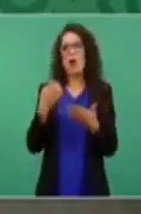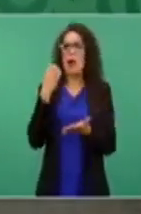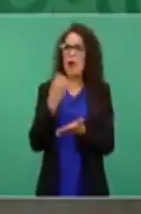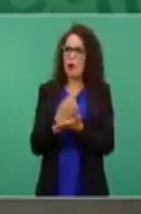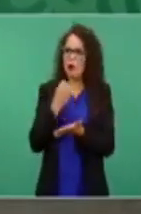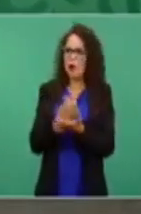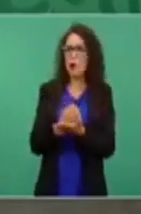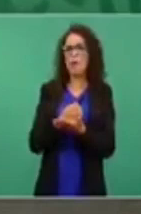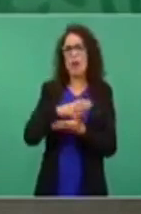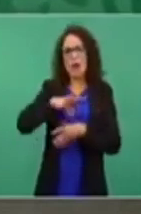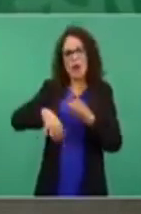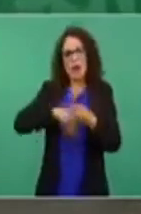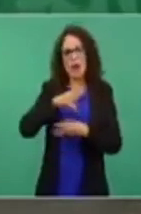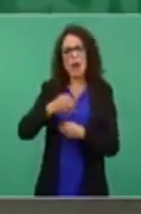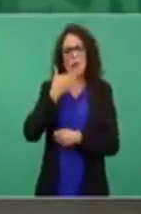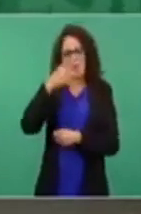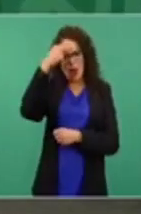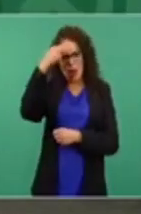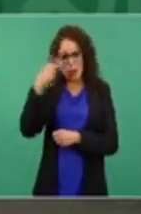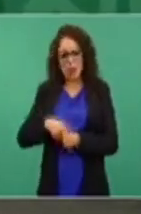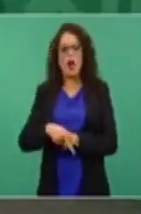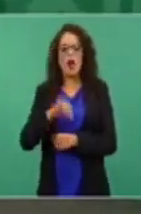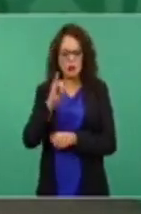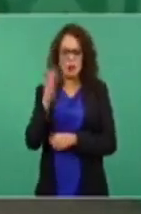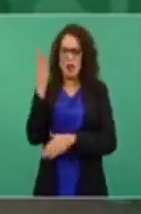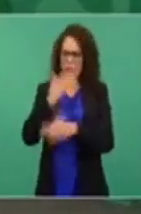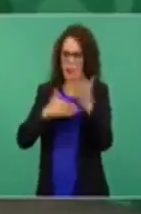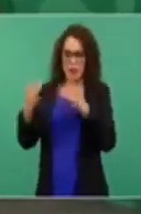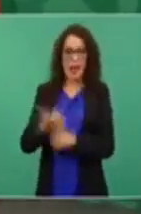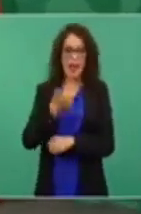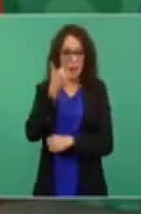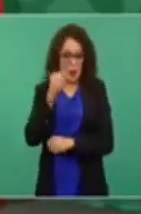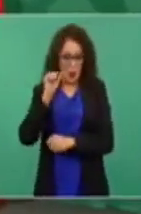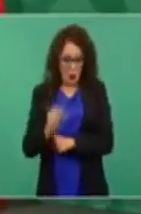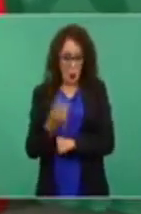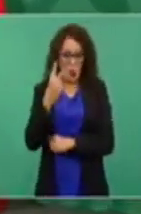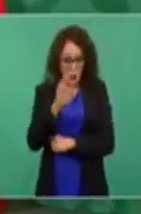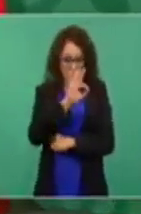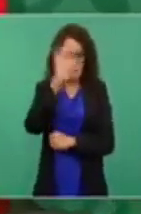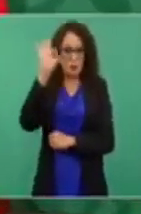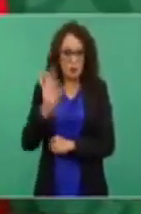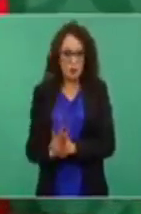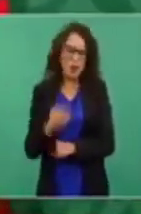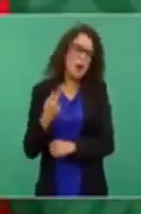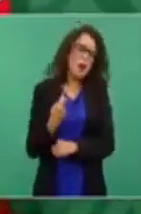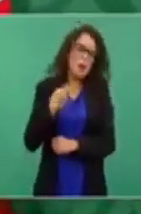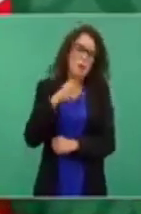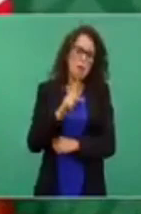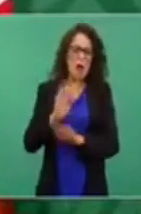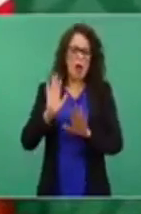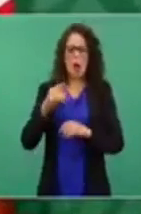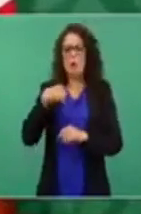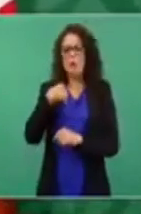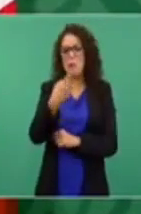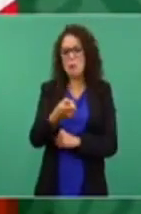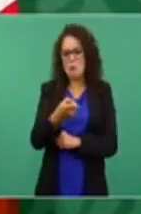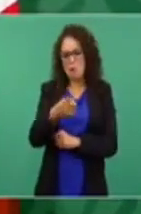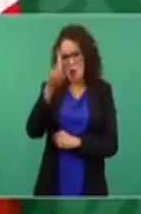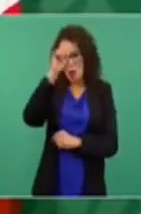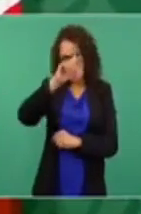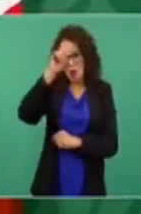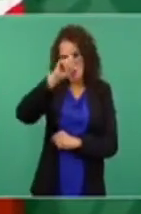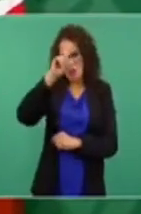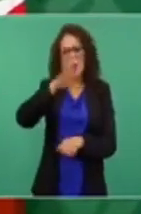crecer, Sí, claro. 6.2%. Pero les recomendamos que no